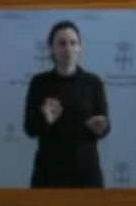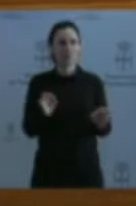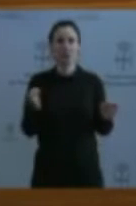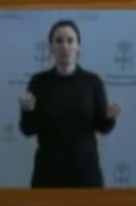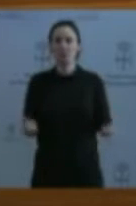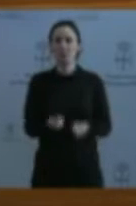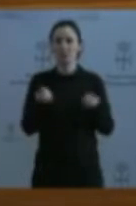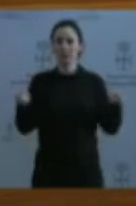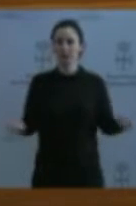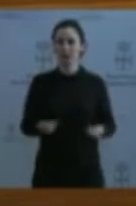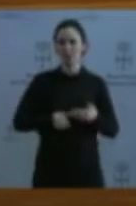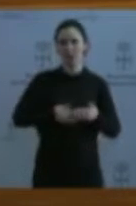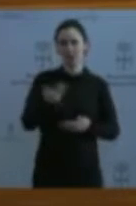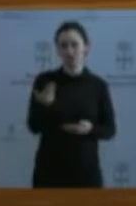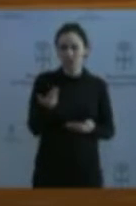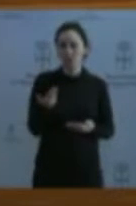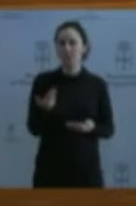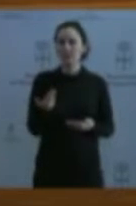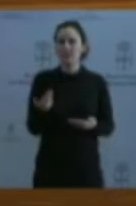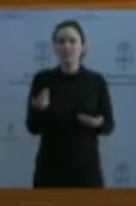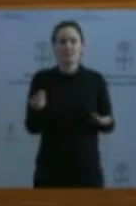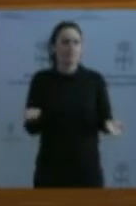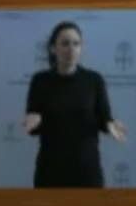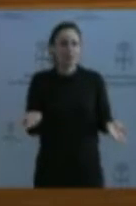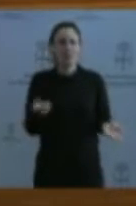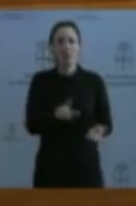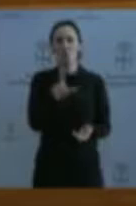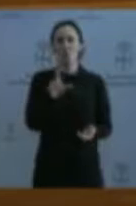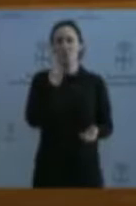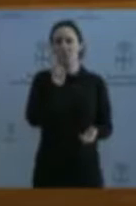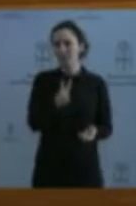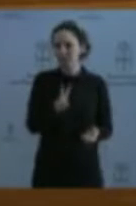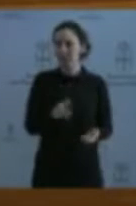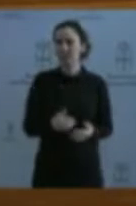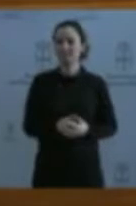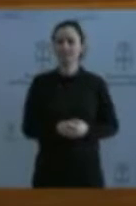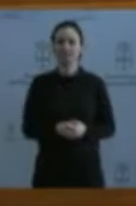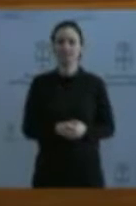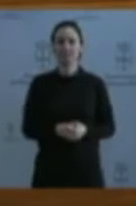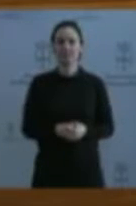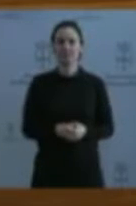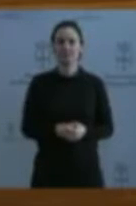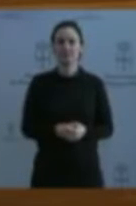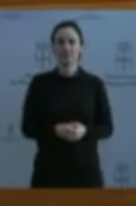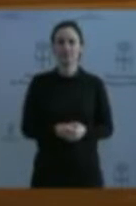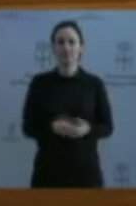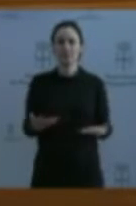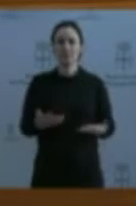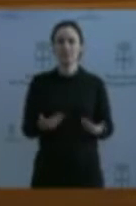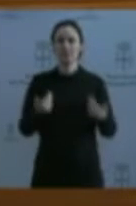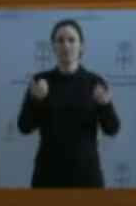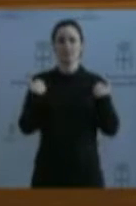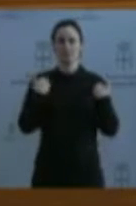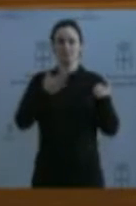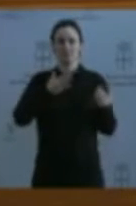les digo que en el mes de julio. Bueno, está claro que no es una competencia que sea de este